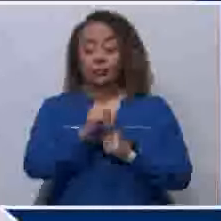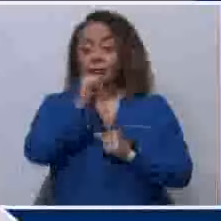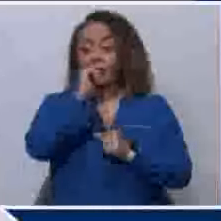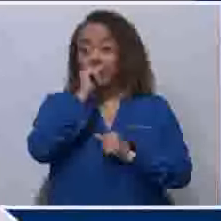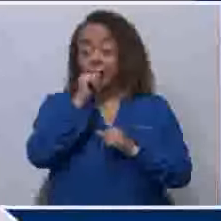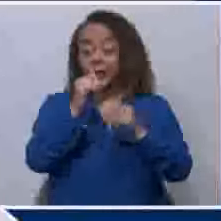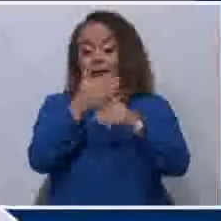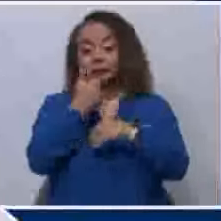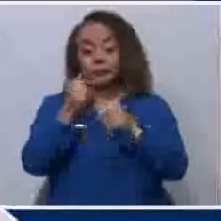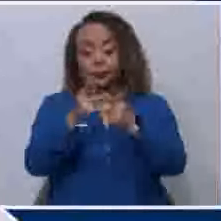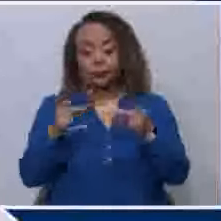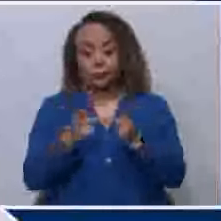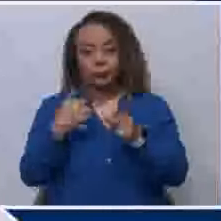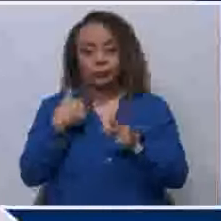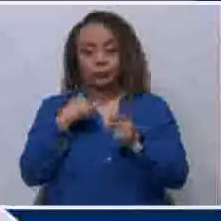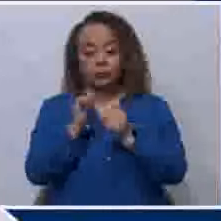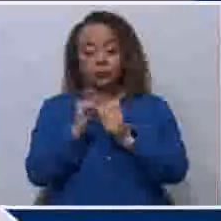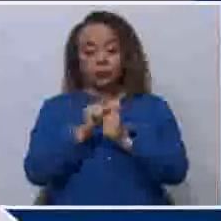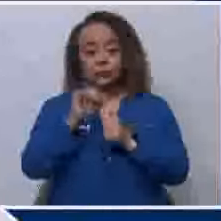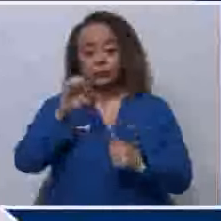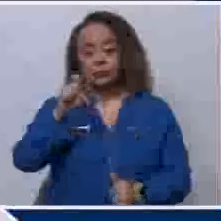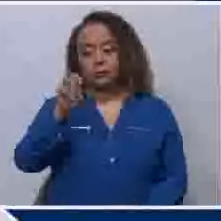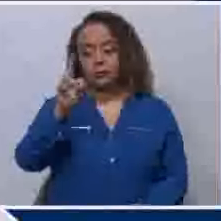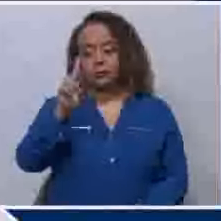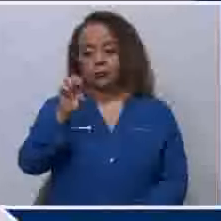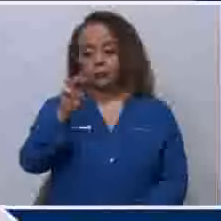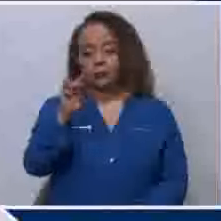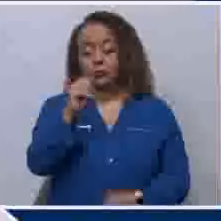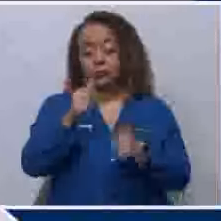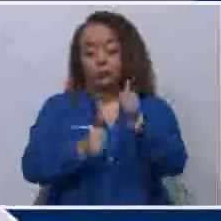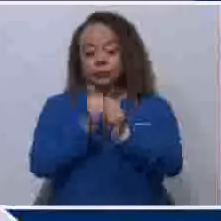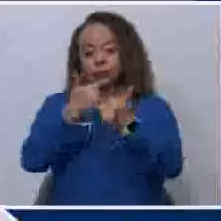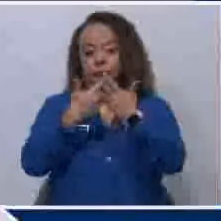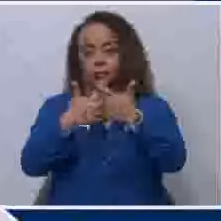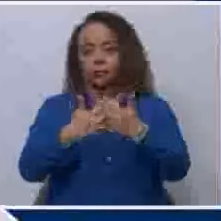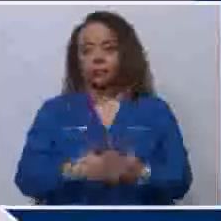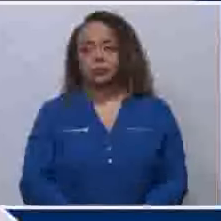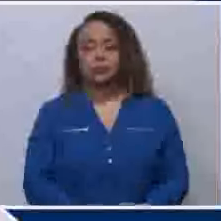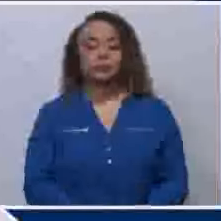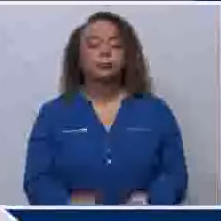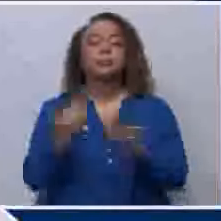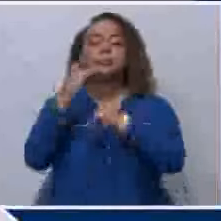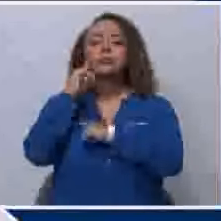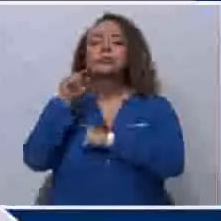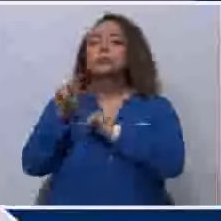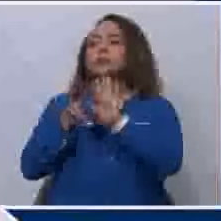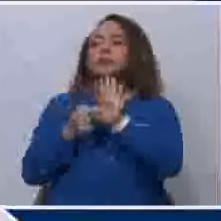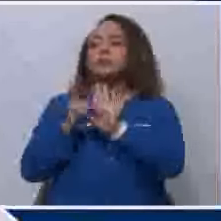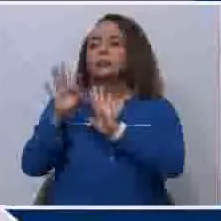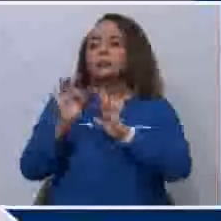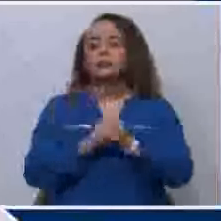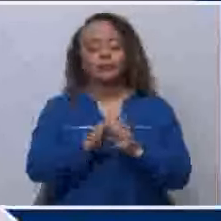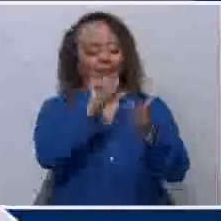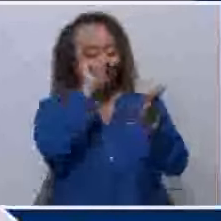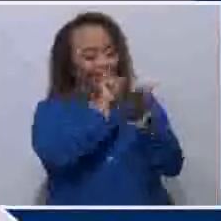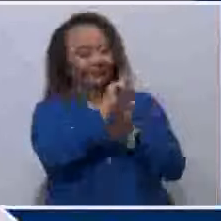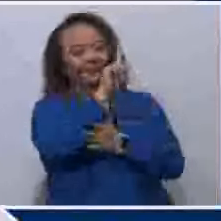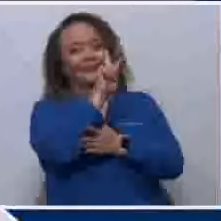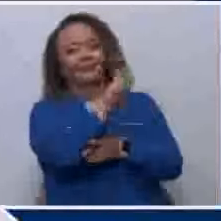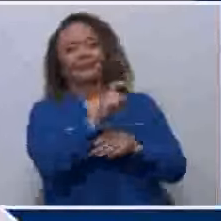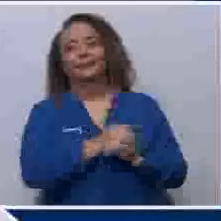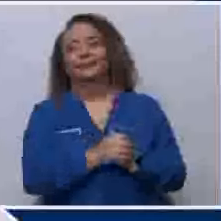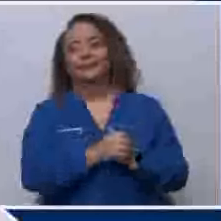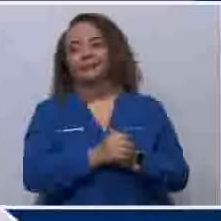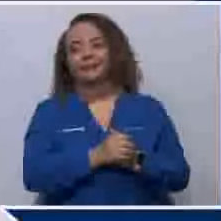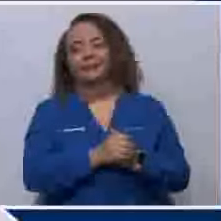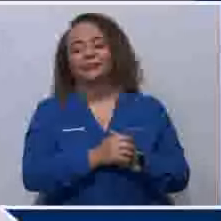mejor posición que ha tenido en selecciones como extremo. Y la mayoría defensas. Delimitemos. Para vos, ¿qué es un 9? Un 9 nominal. Esa es la pregunta que acá tengo